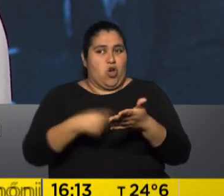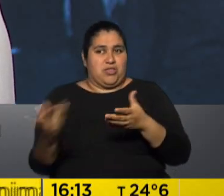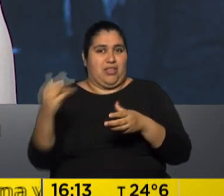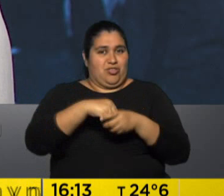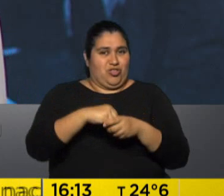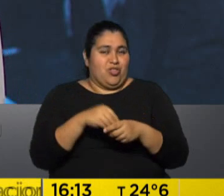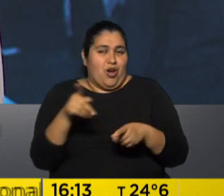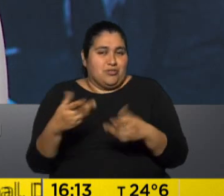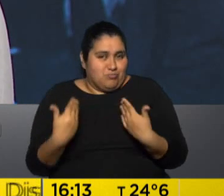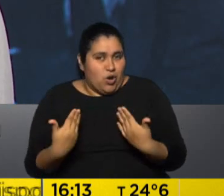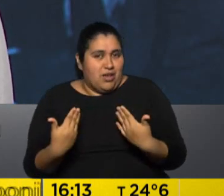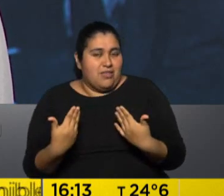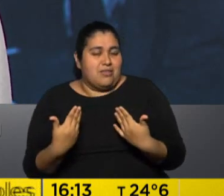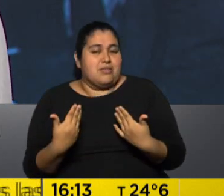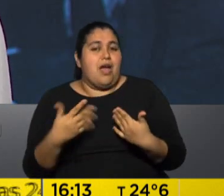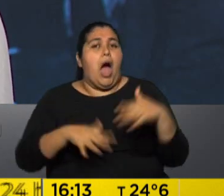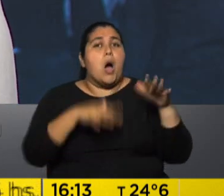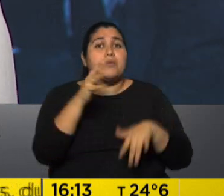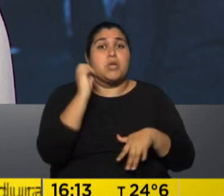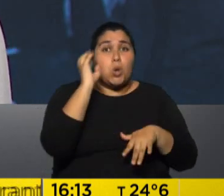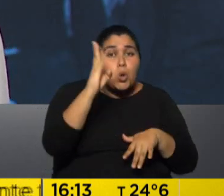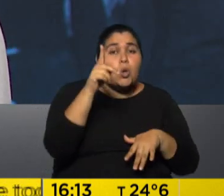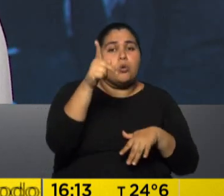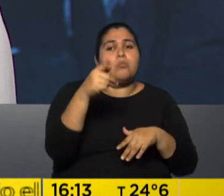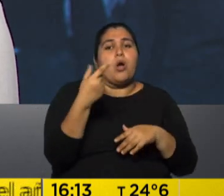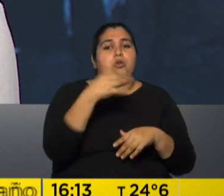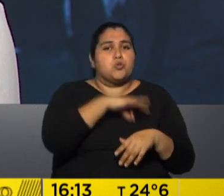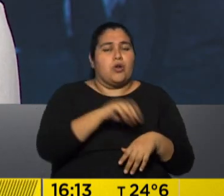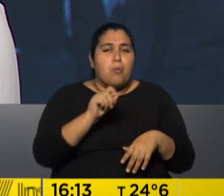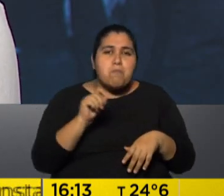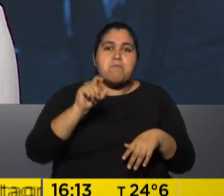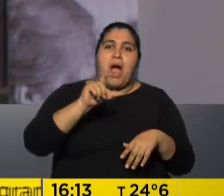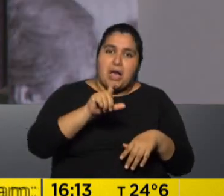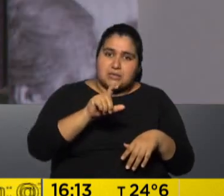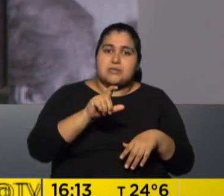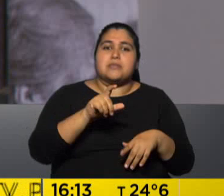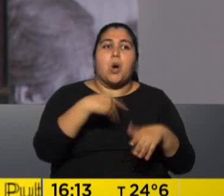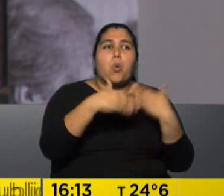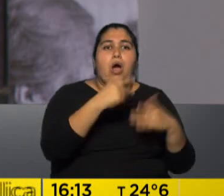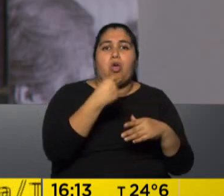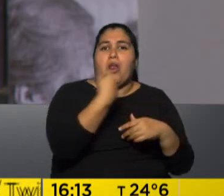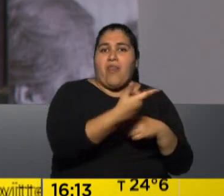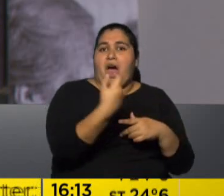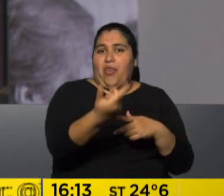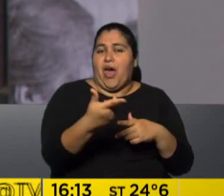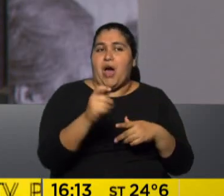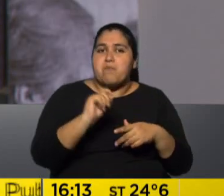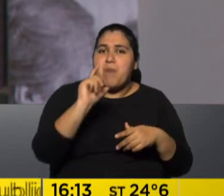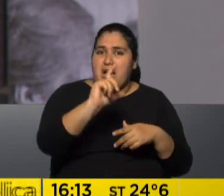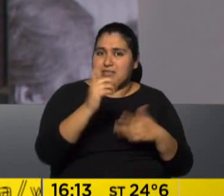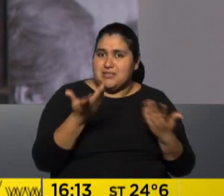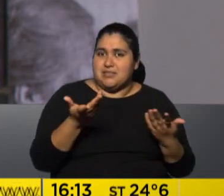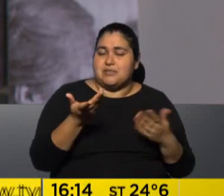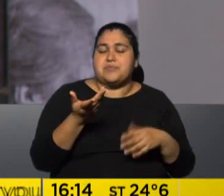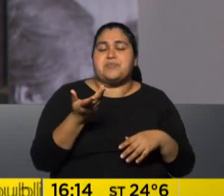Sí, incluso por ahí hay clubes que ofrecieron más plata a las jugadoras. Eso, vos me decías que de repente hay equipos o clubes que,